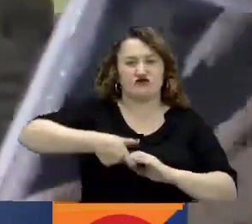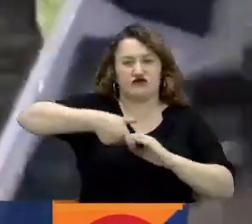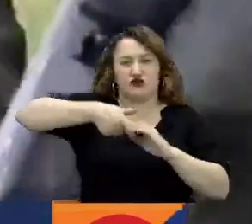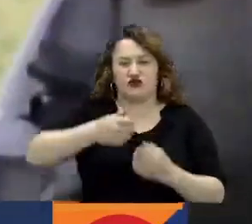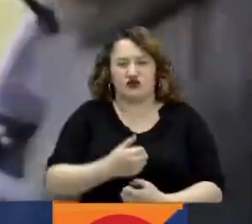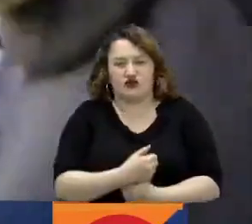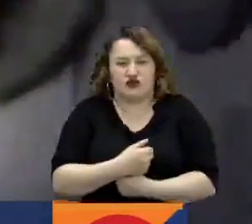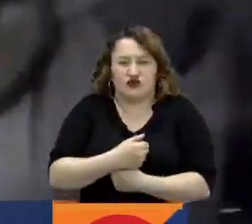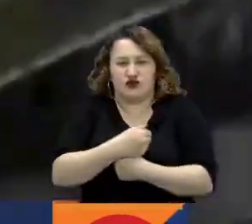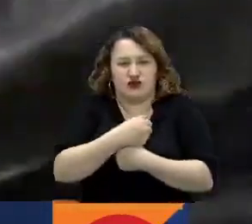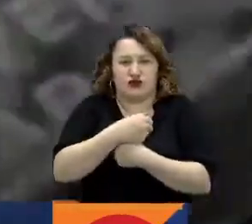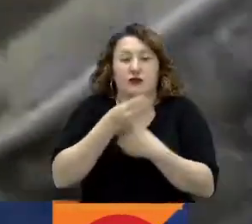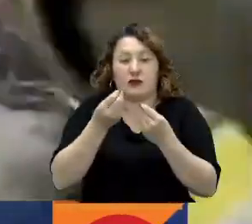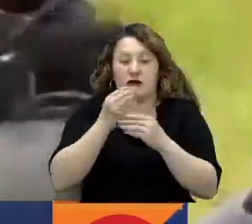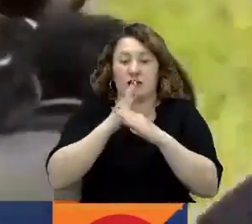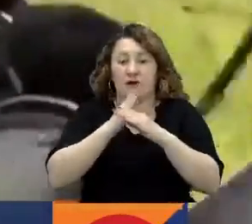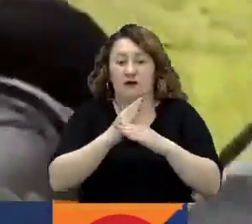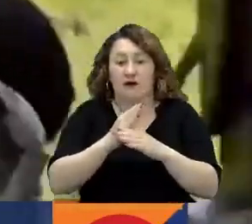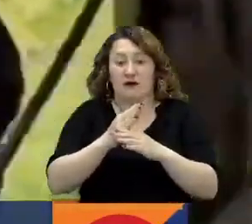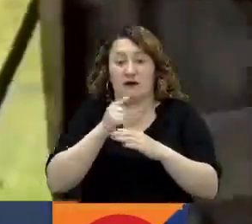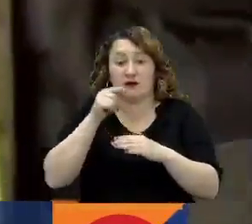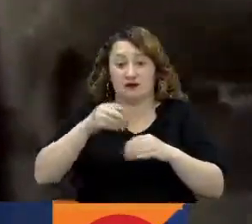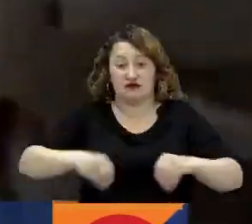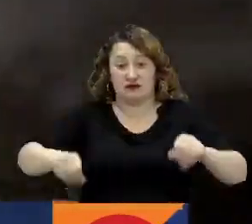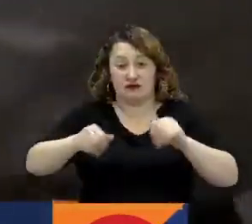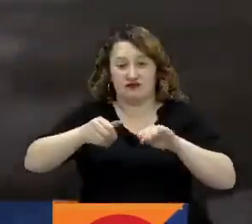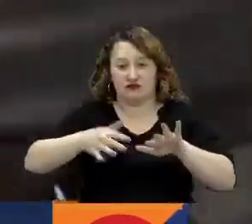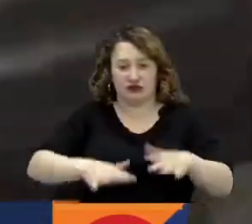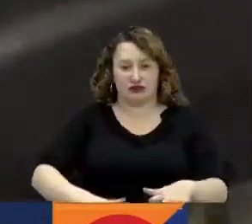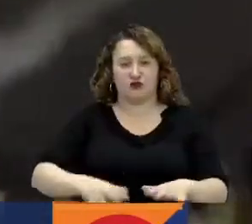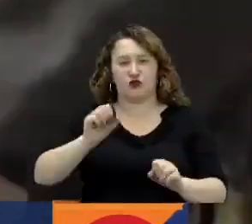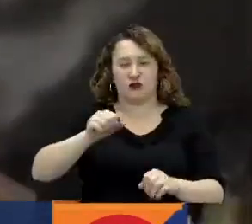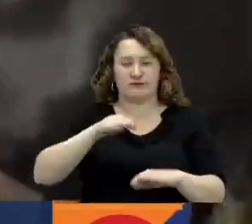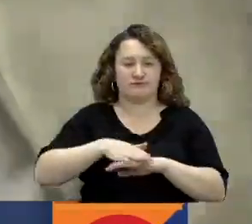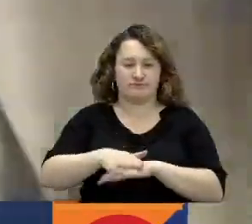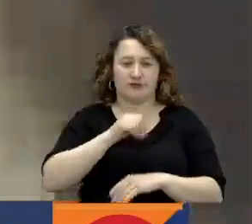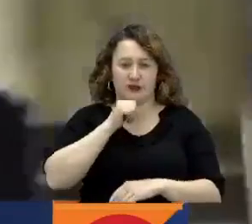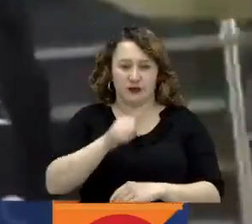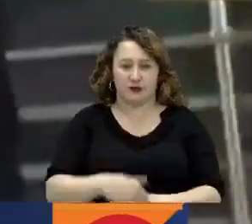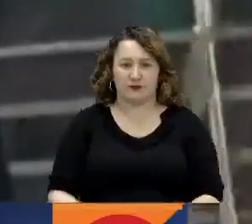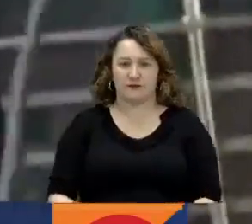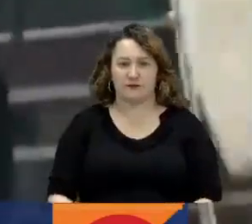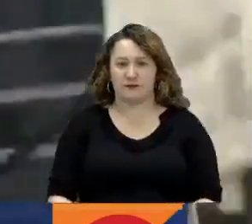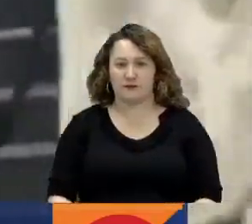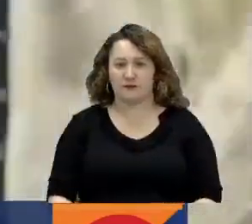tierra, evitando que el peligro de un terreno aún inestable pueda traducirse en alguna pérdida.